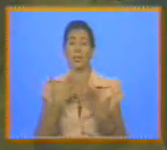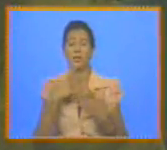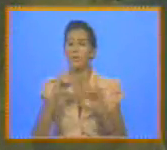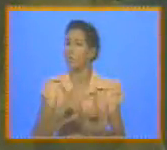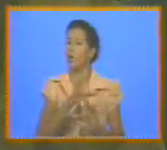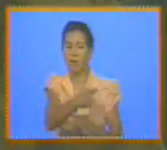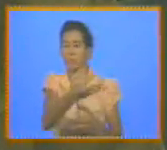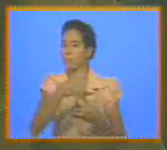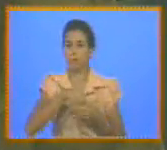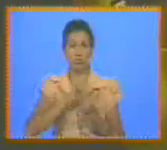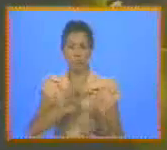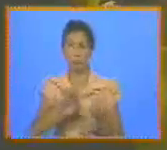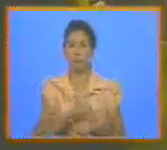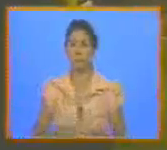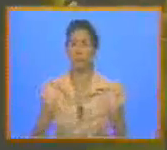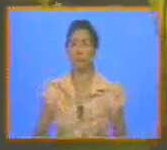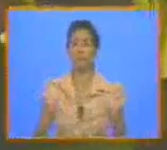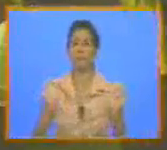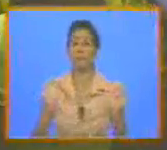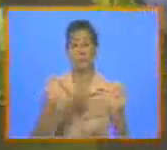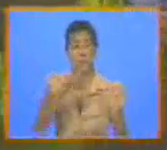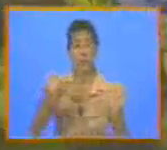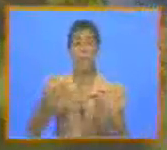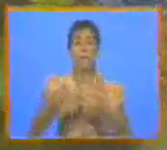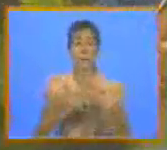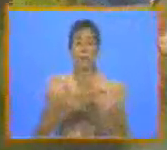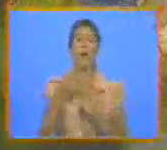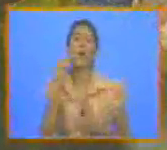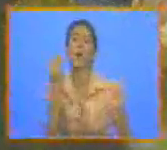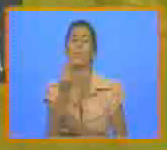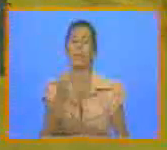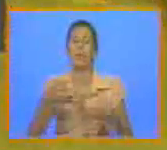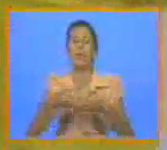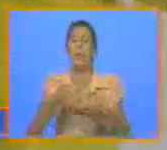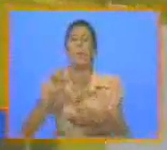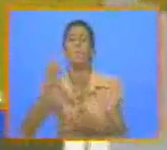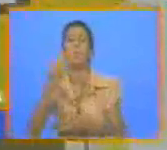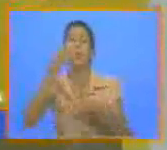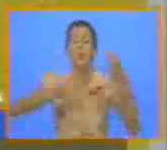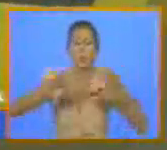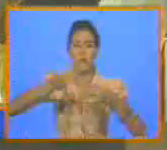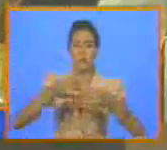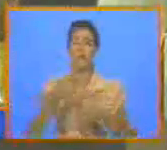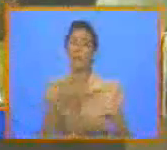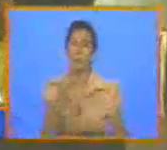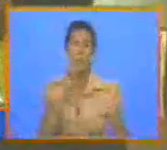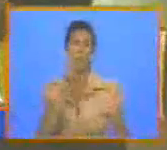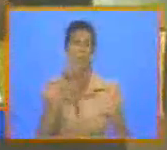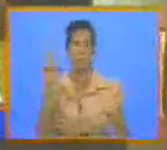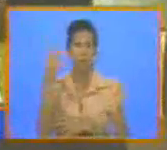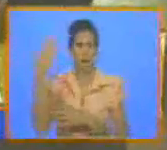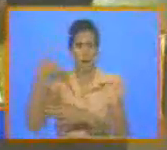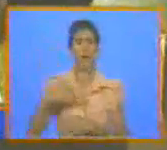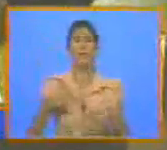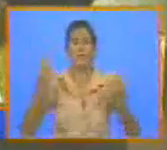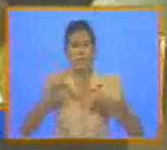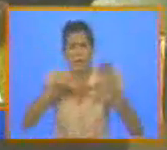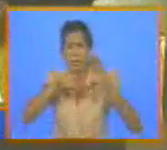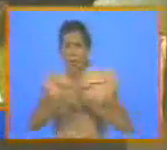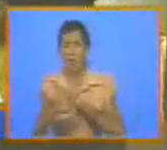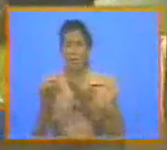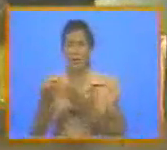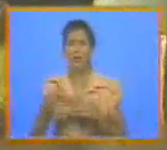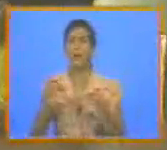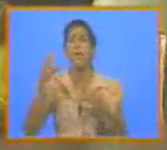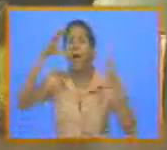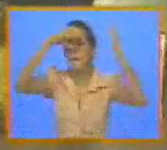no será candidato a la plataforma de unidad. También este martes los jóvenes de Primero Justicia desmintieron que el pasado viernes hayan intentado ingresar a la fuerza a